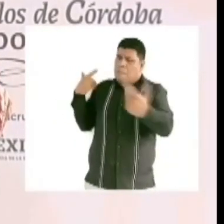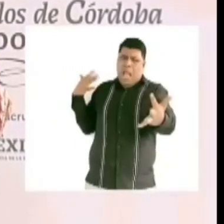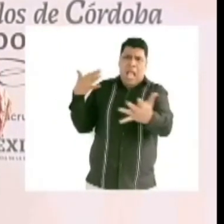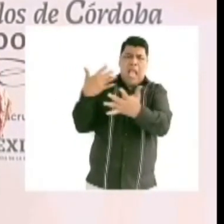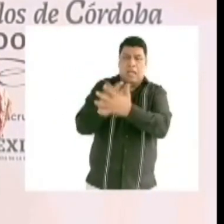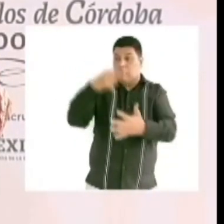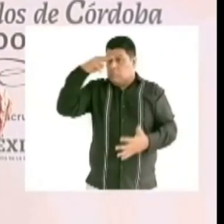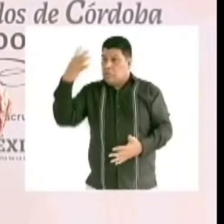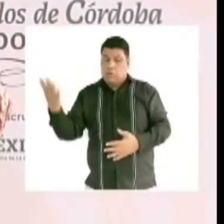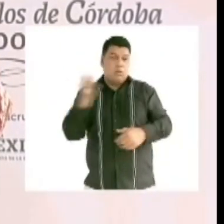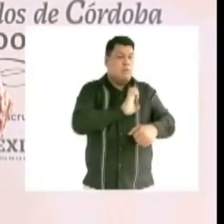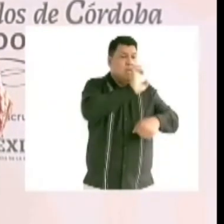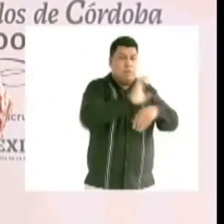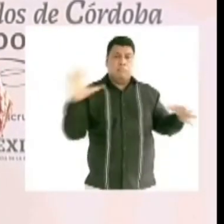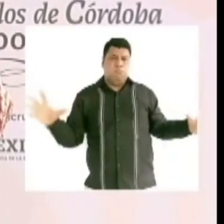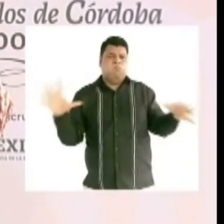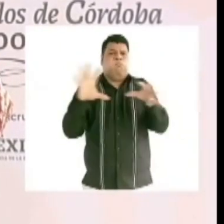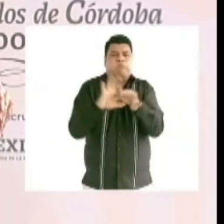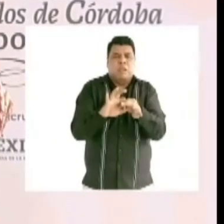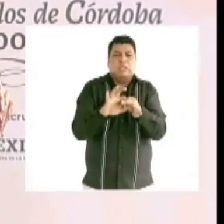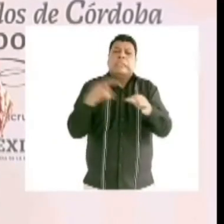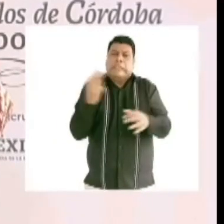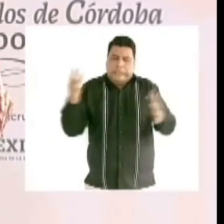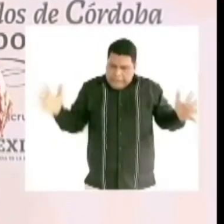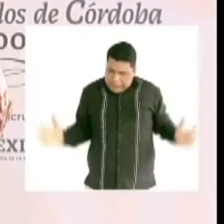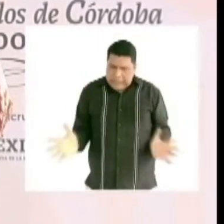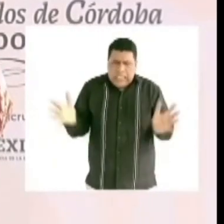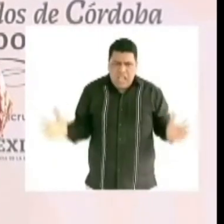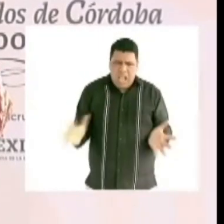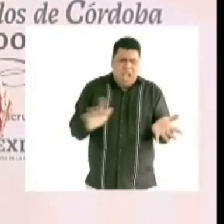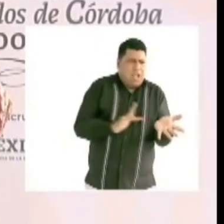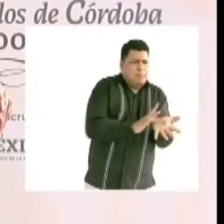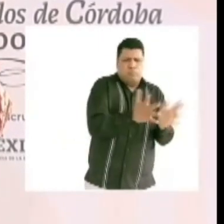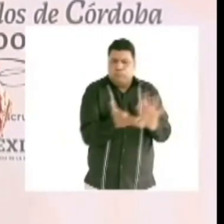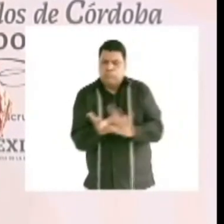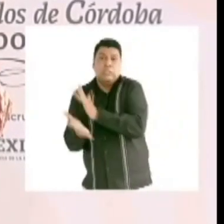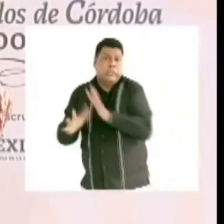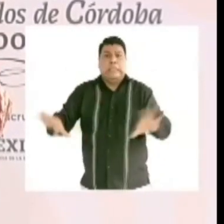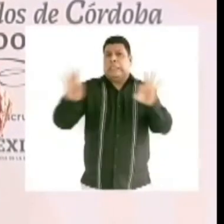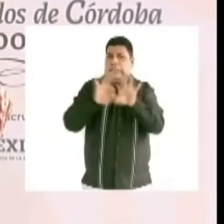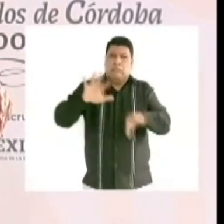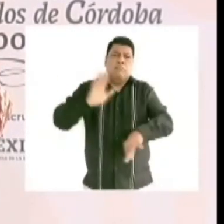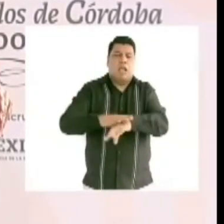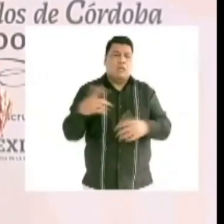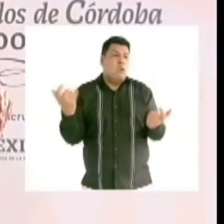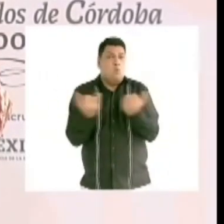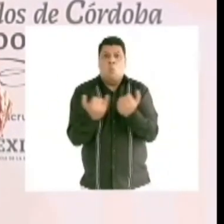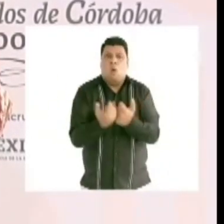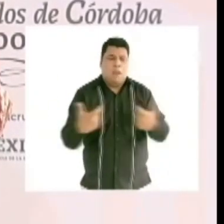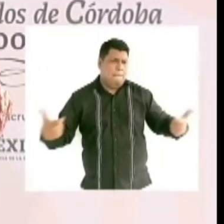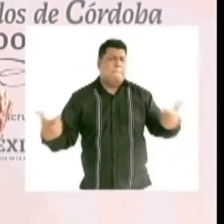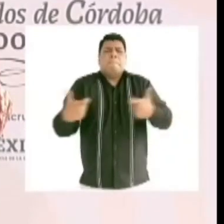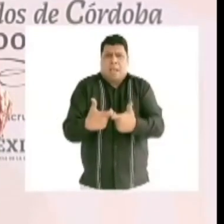que cultivarlo y fortalecerlo con cooperación, con inversiones,